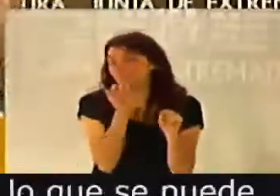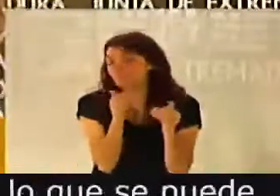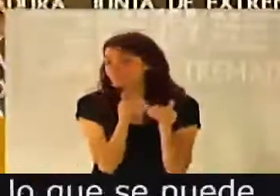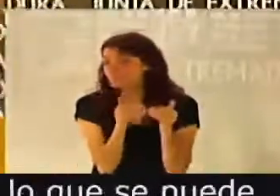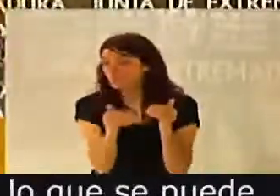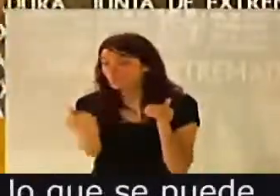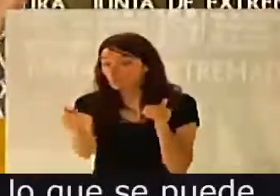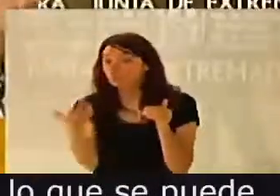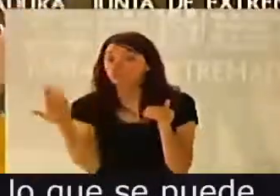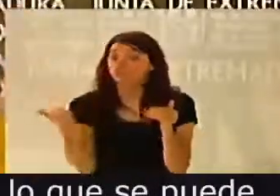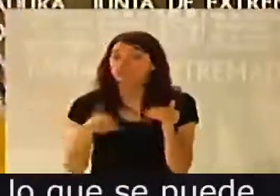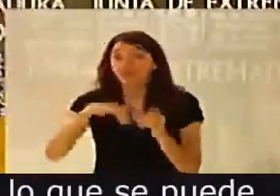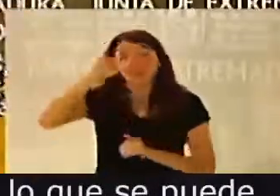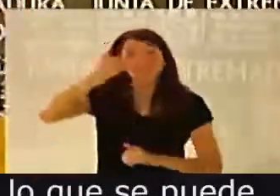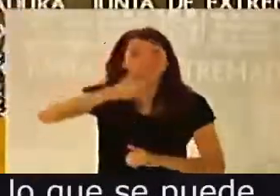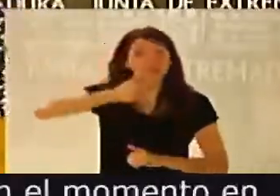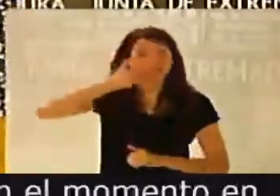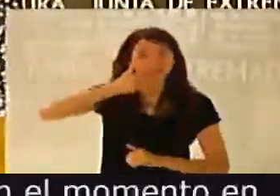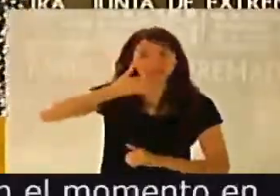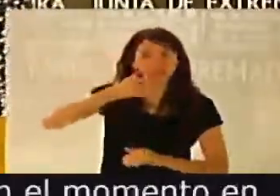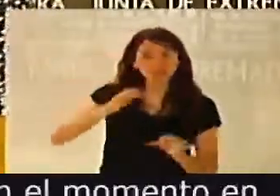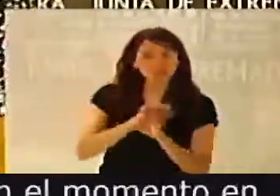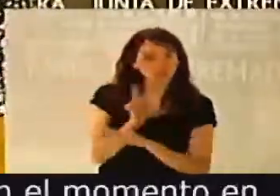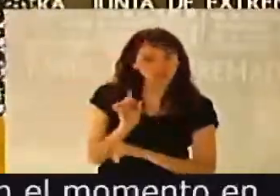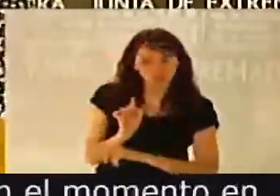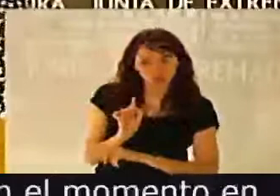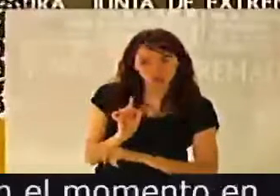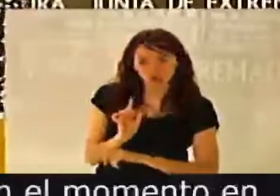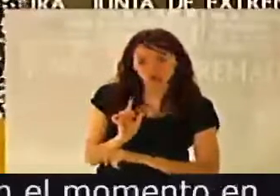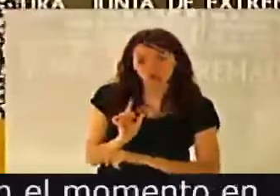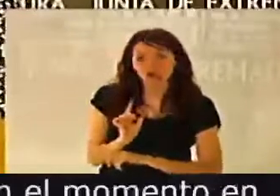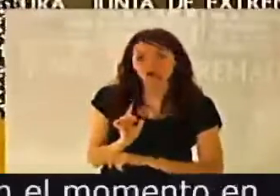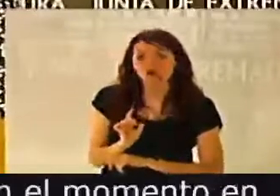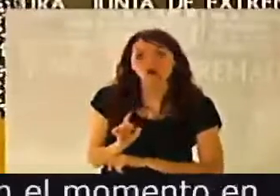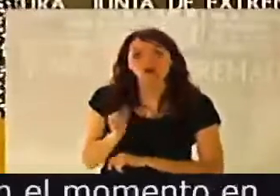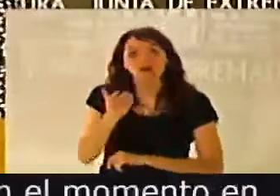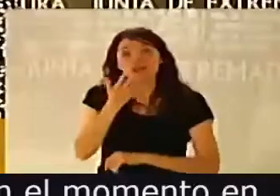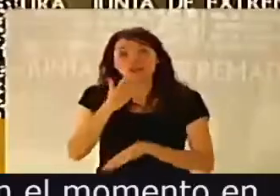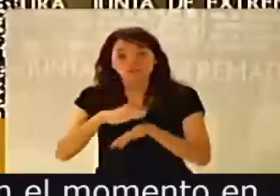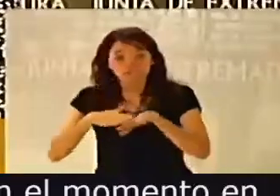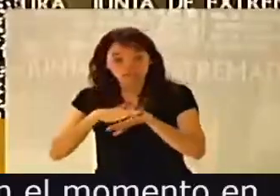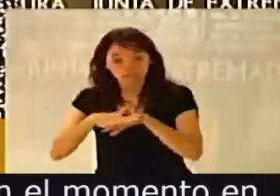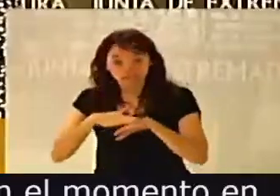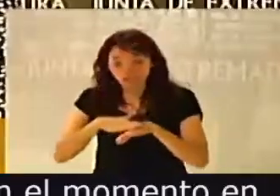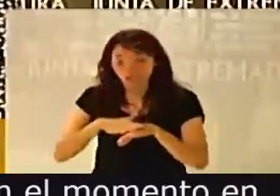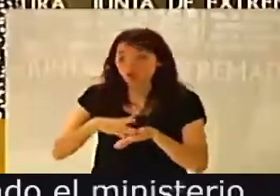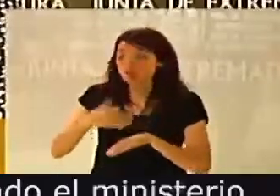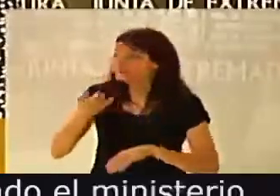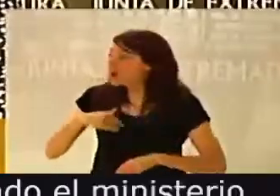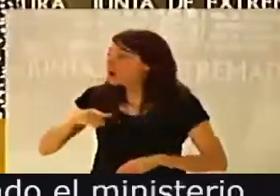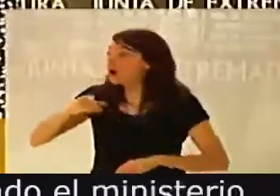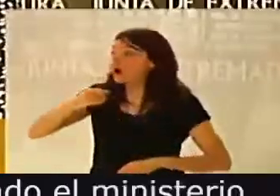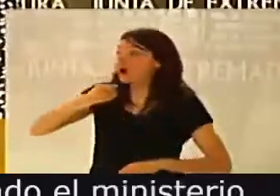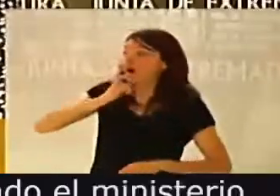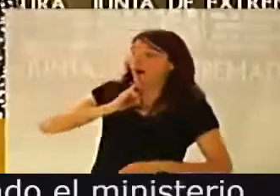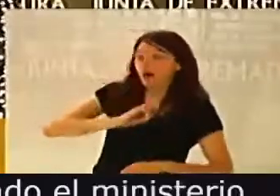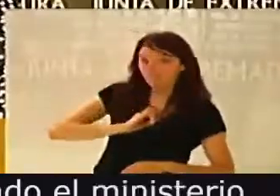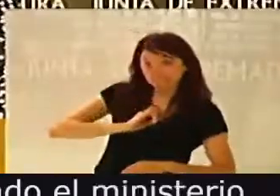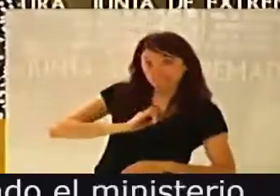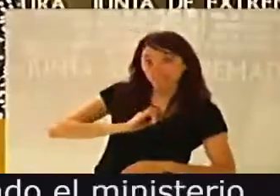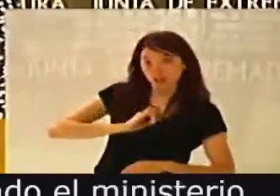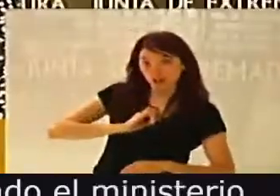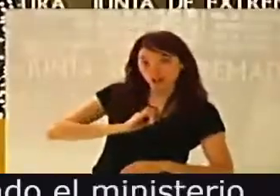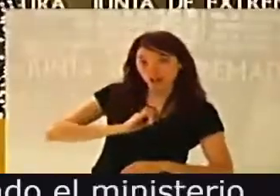que el sábado, si no me equivoco, Concha, cuando el Ministerio nos comunique si pasamos a la fase 3,